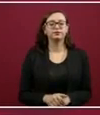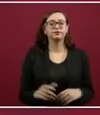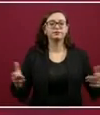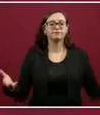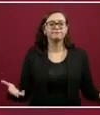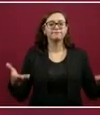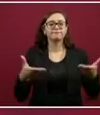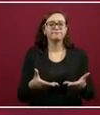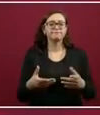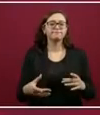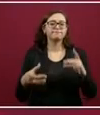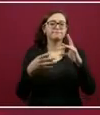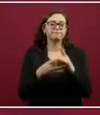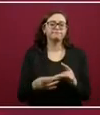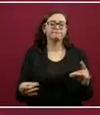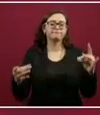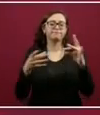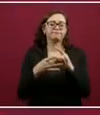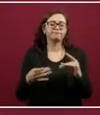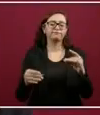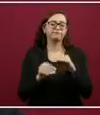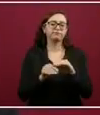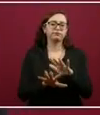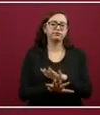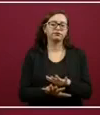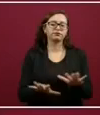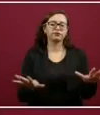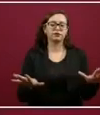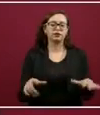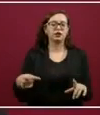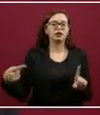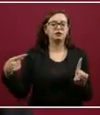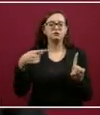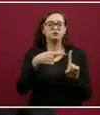les dé a conocer qué piensa